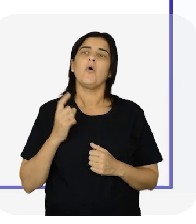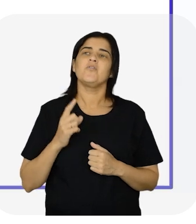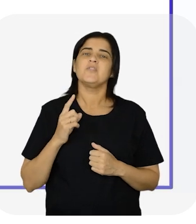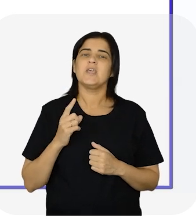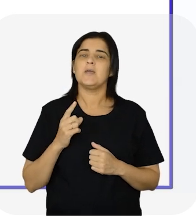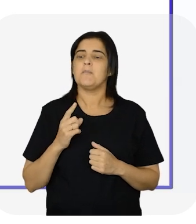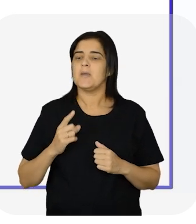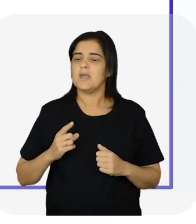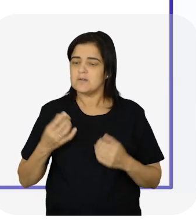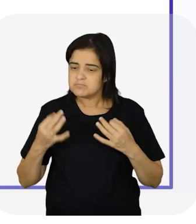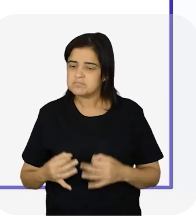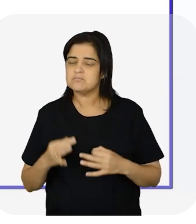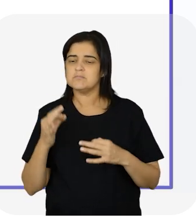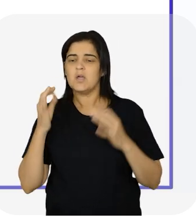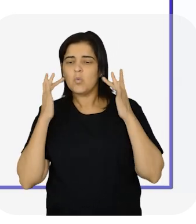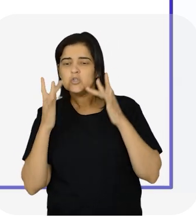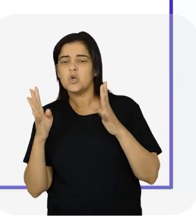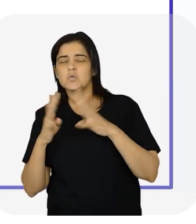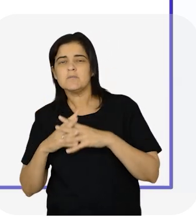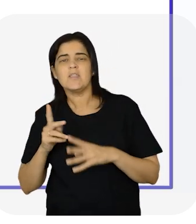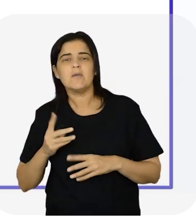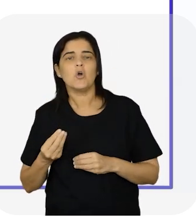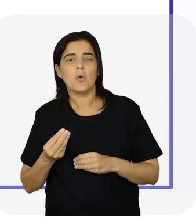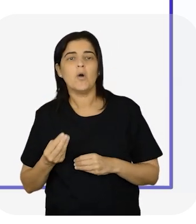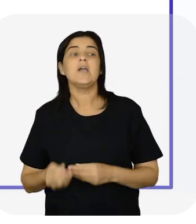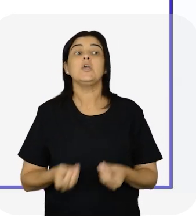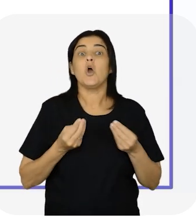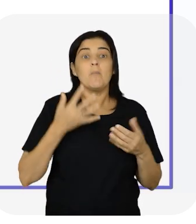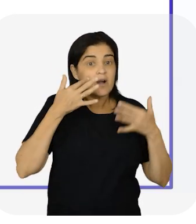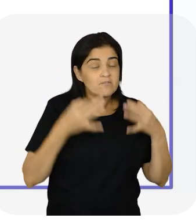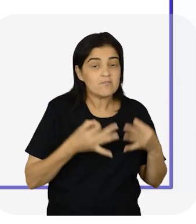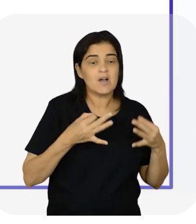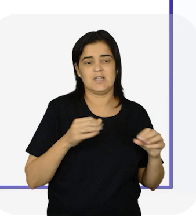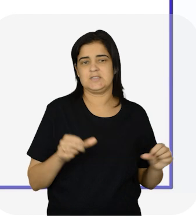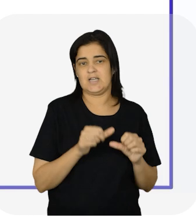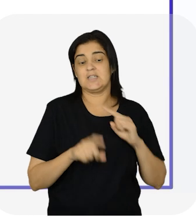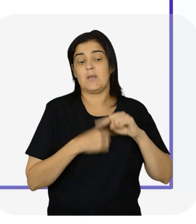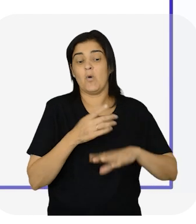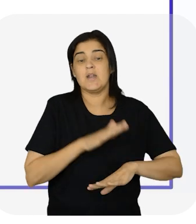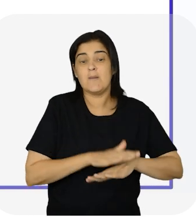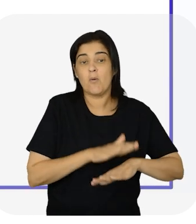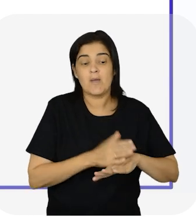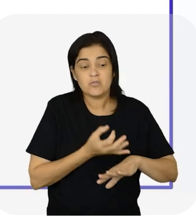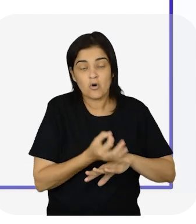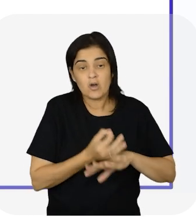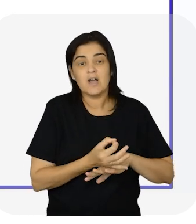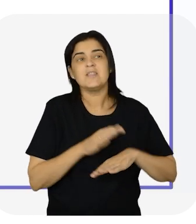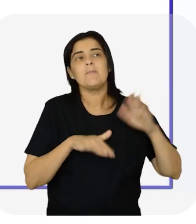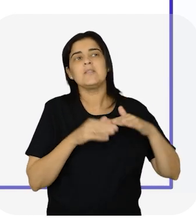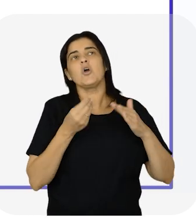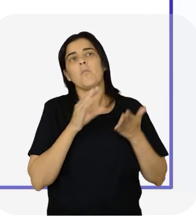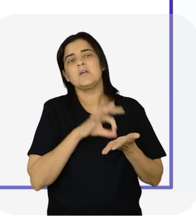esa educación inclusiva y cómo se actúa después en la práctica en función del